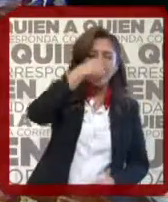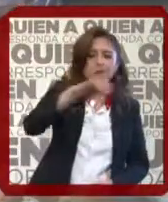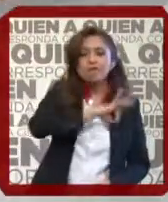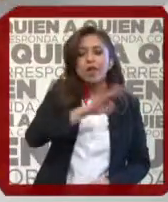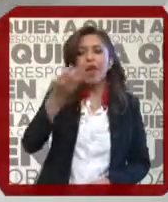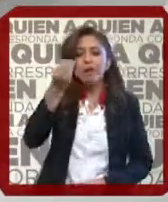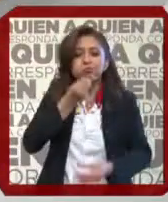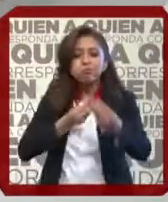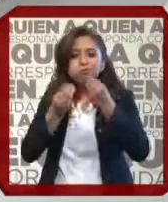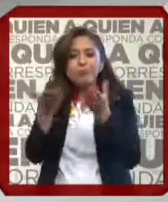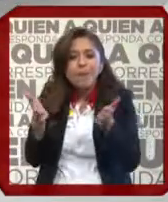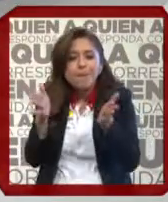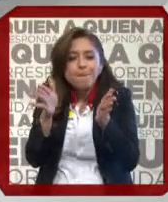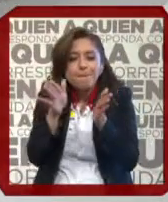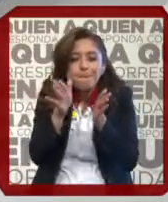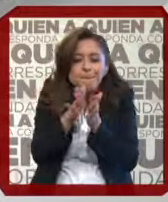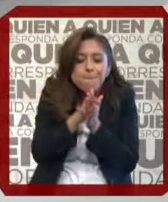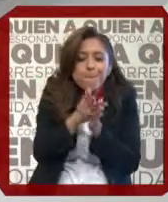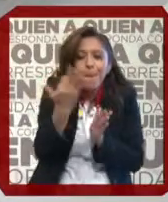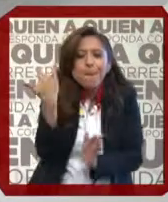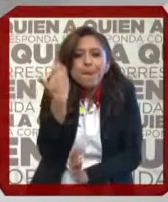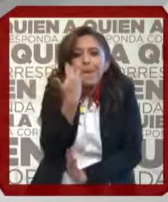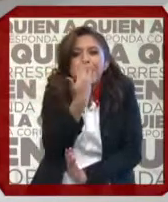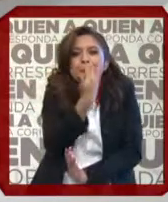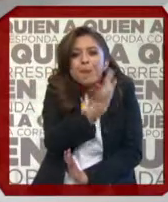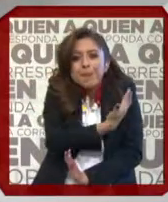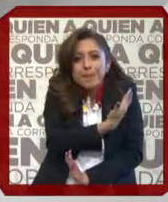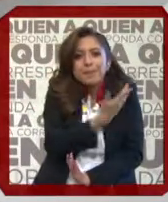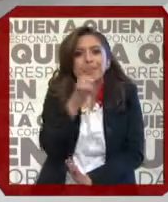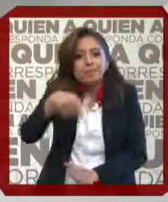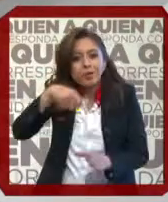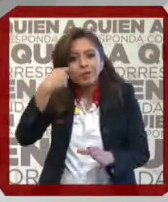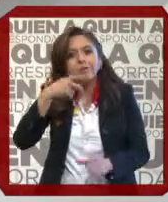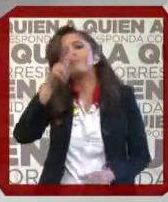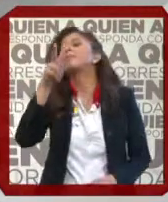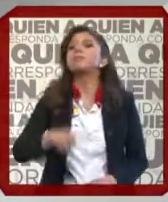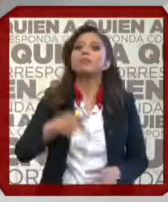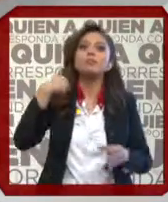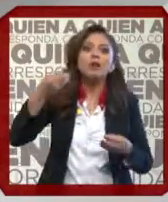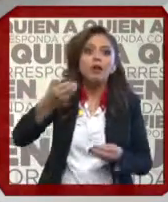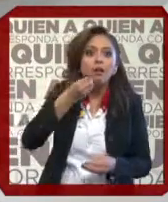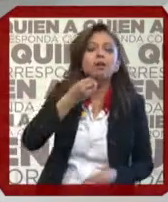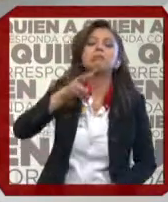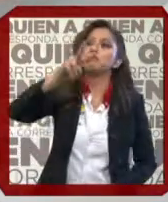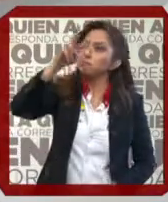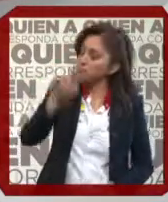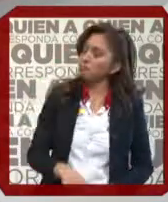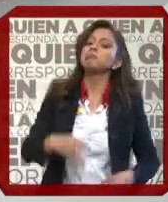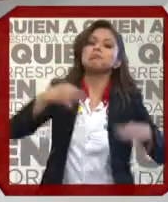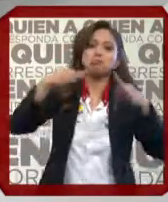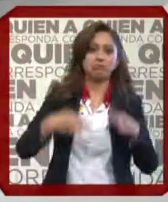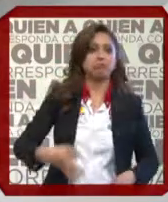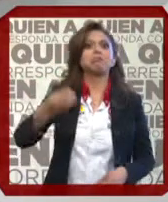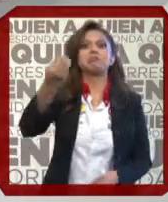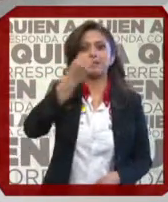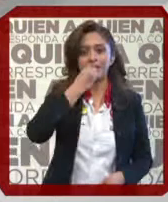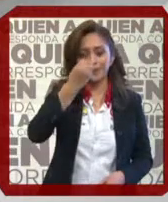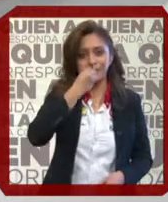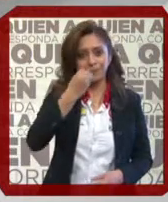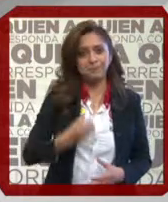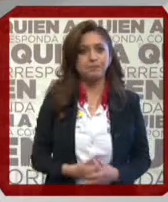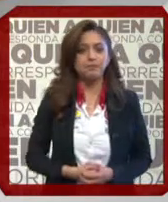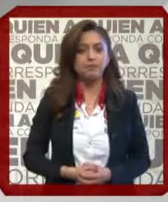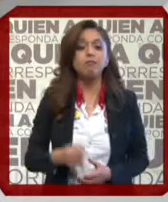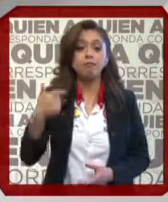estas deliciosas quesadillas irlas a comer ahí y degustar como nosotros. Oigan, están maravillas. Voy